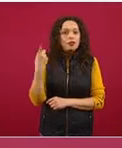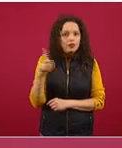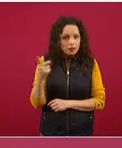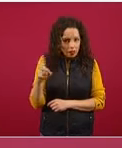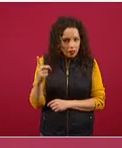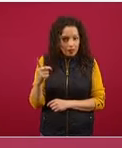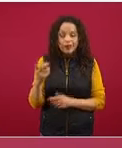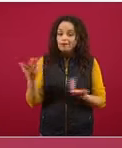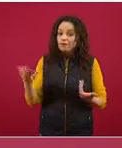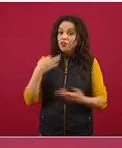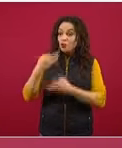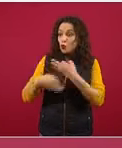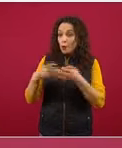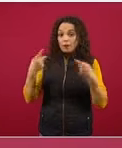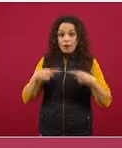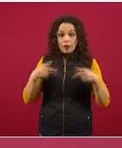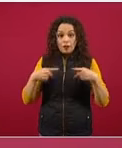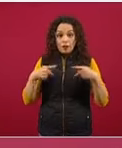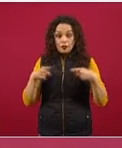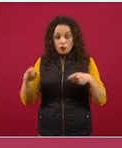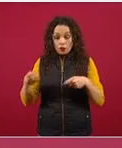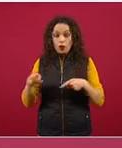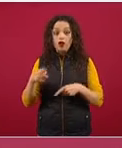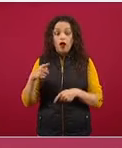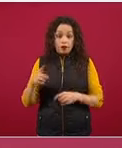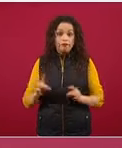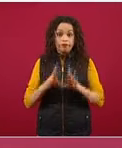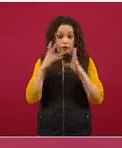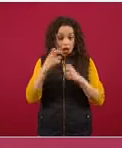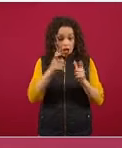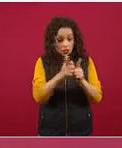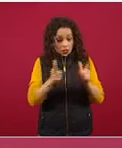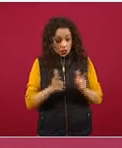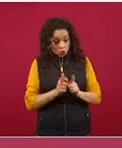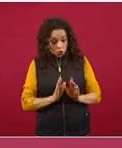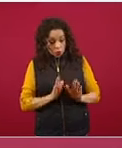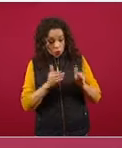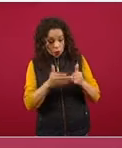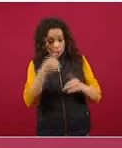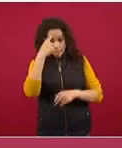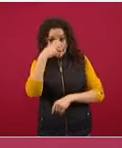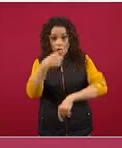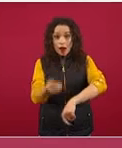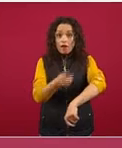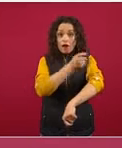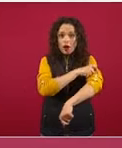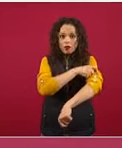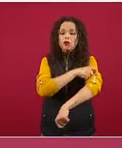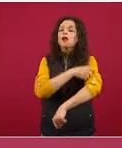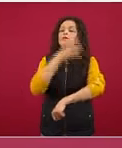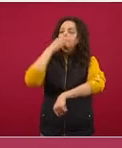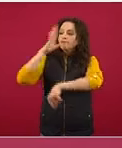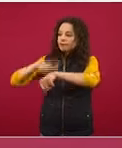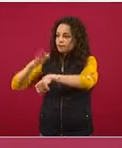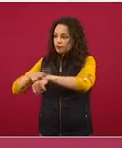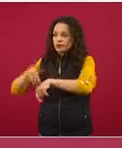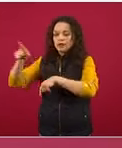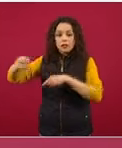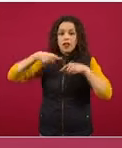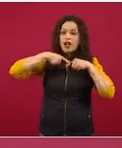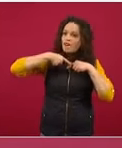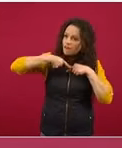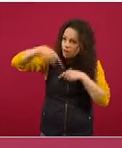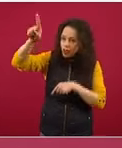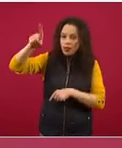a todas las personas que pertenecen a estos grupos específicos de vacunación para que acudan